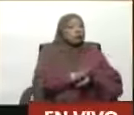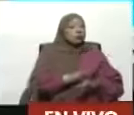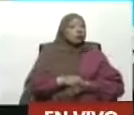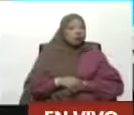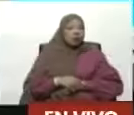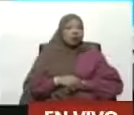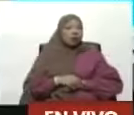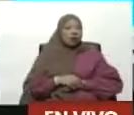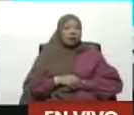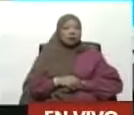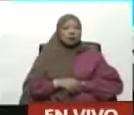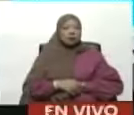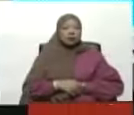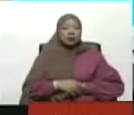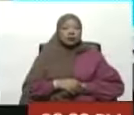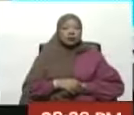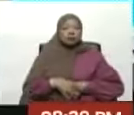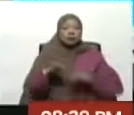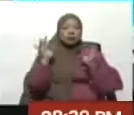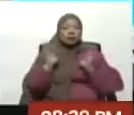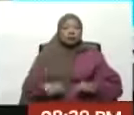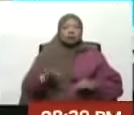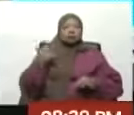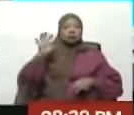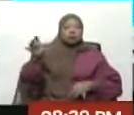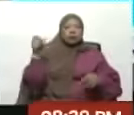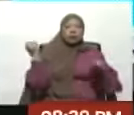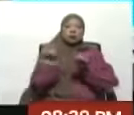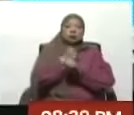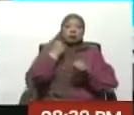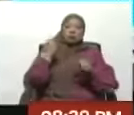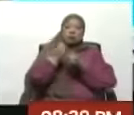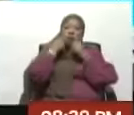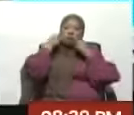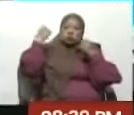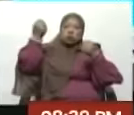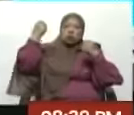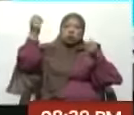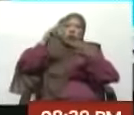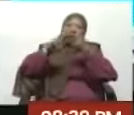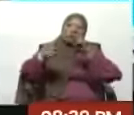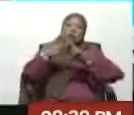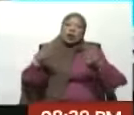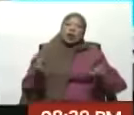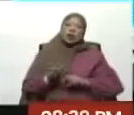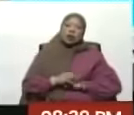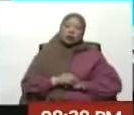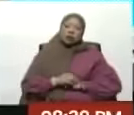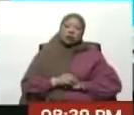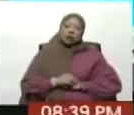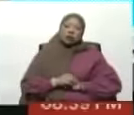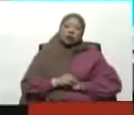Guerreros y guerreras de la patria. Al combate, carajo, por la paz.